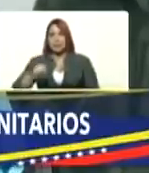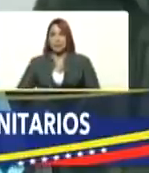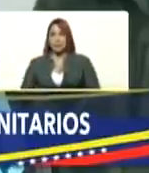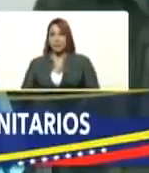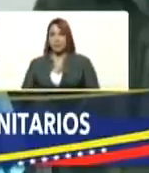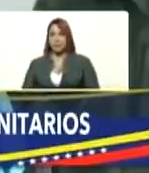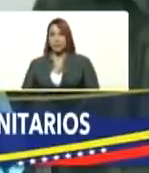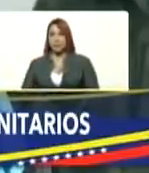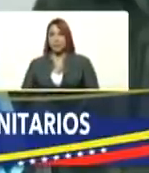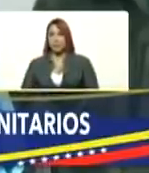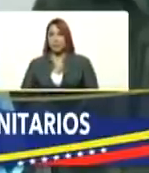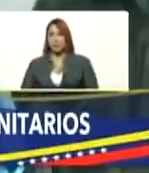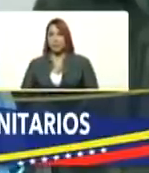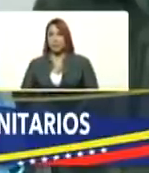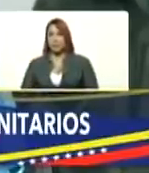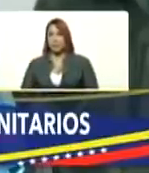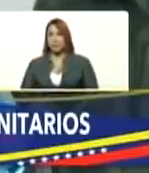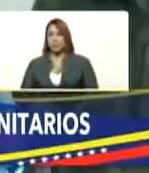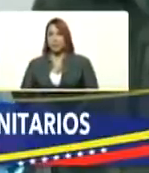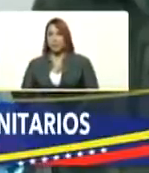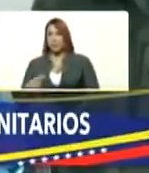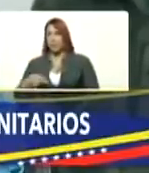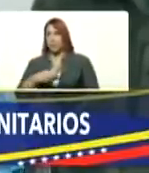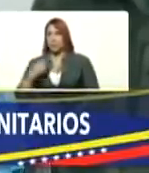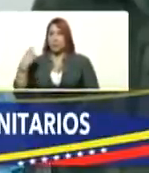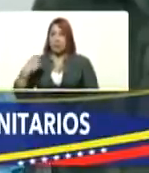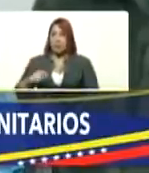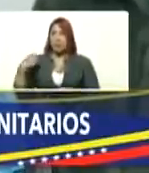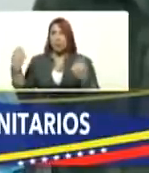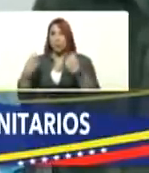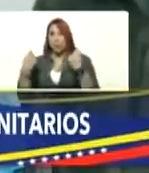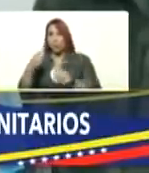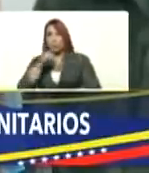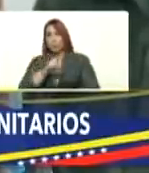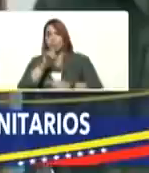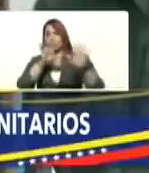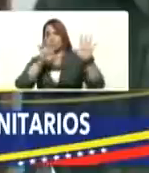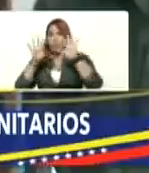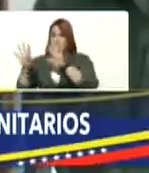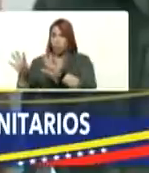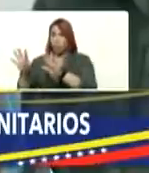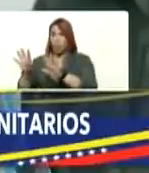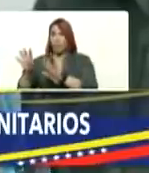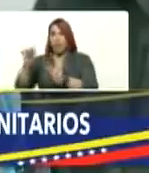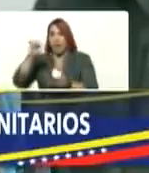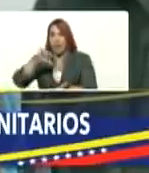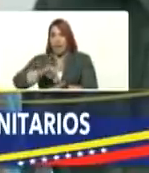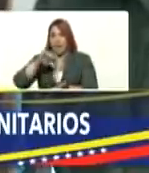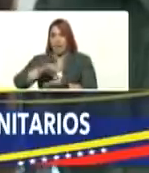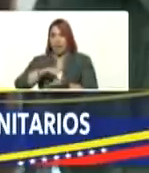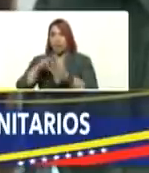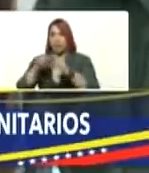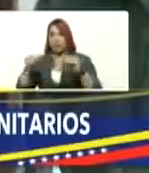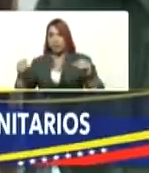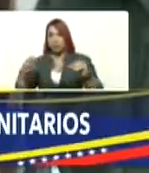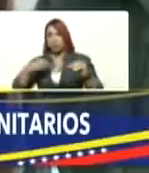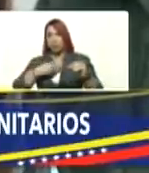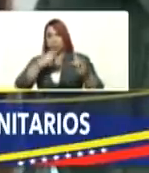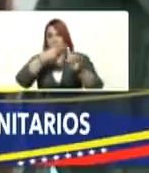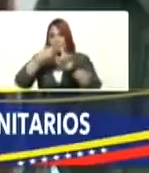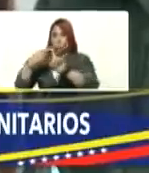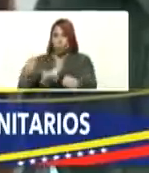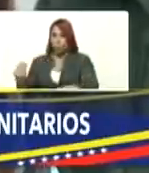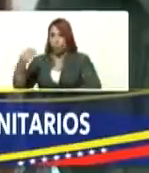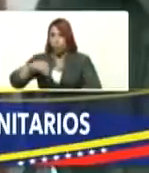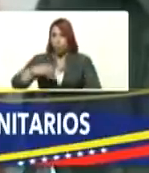este momento, cuando teníamos en la campaña 119 ejes territoriales, hemos sumado dos